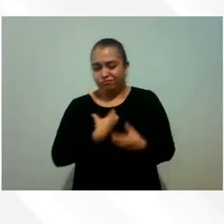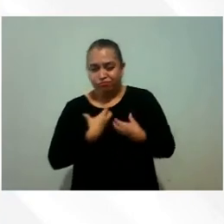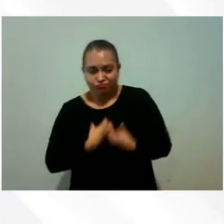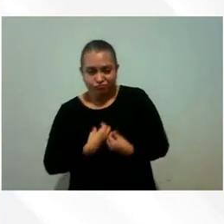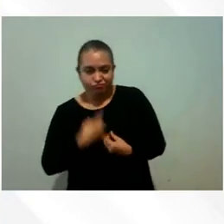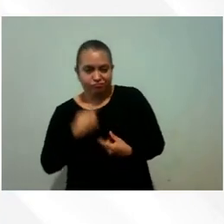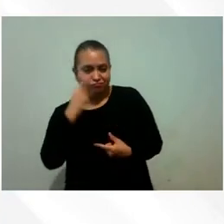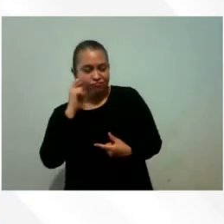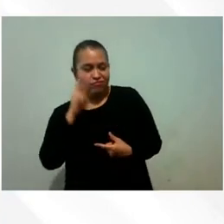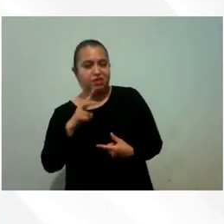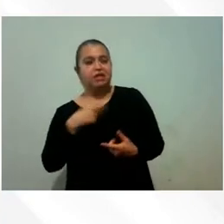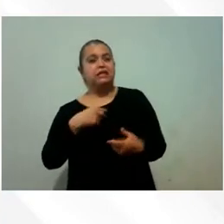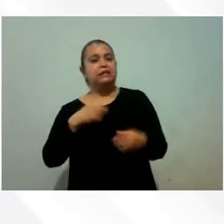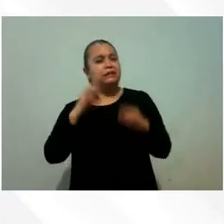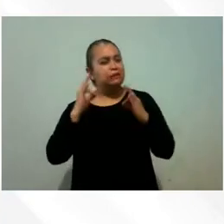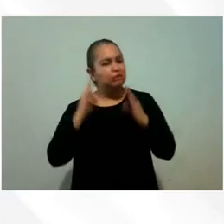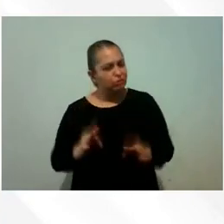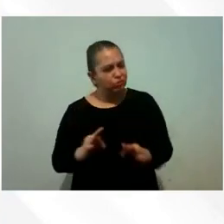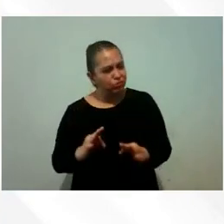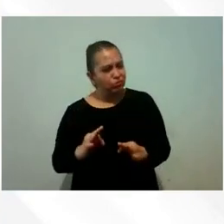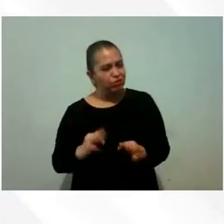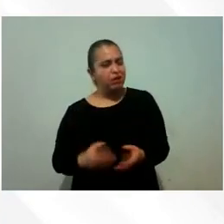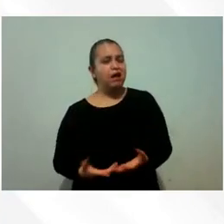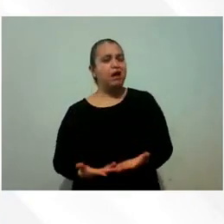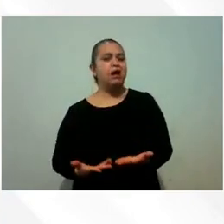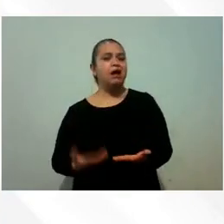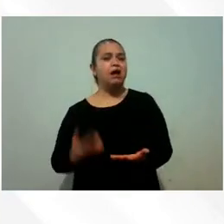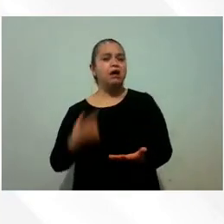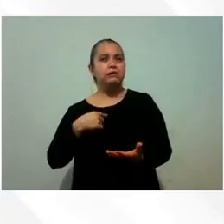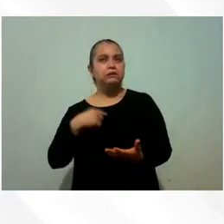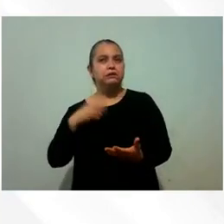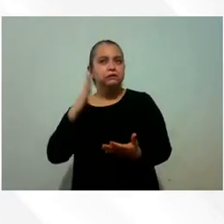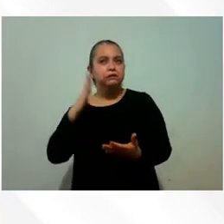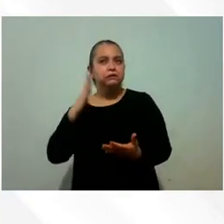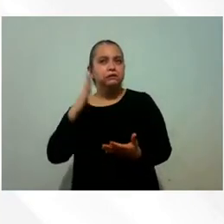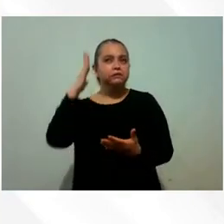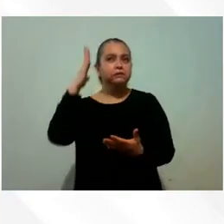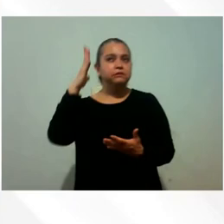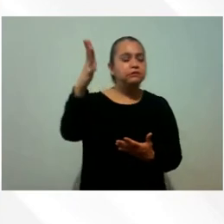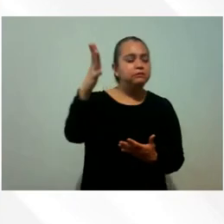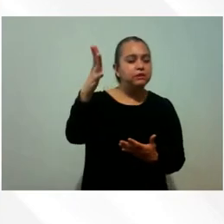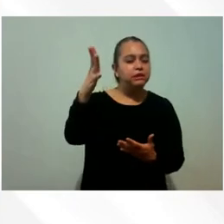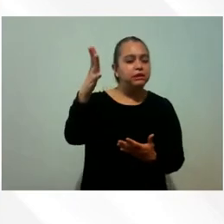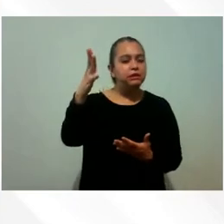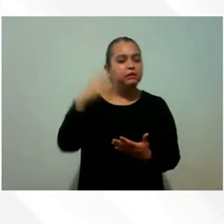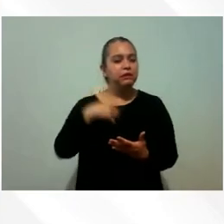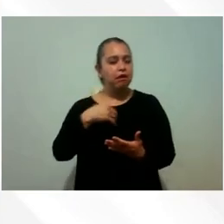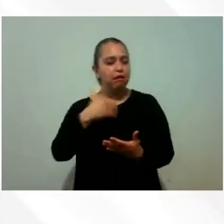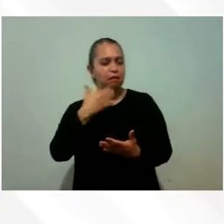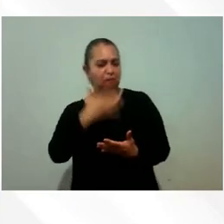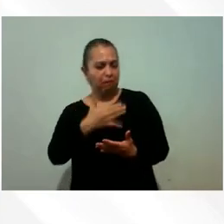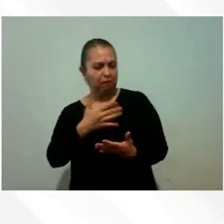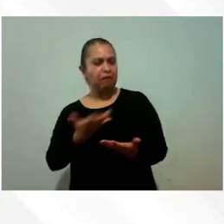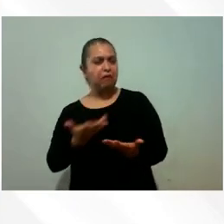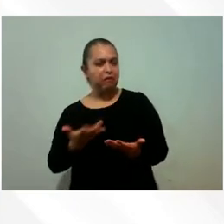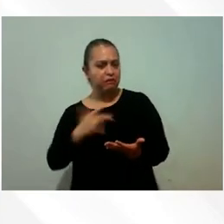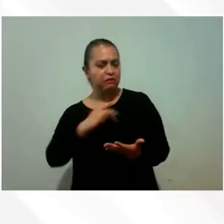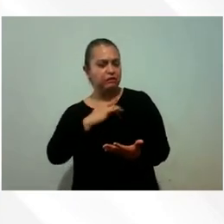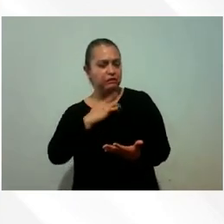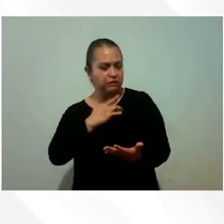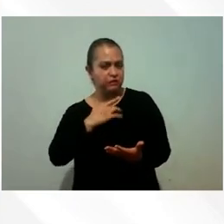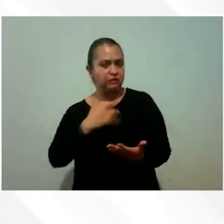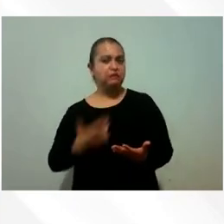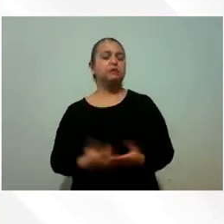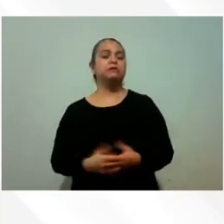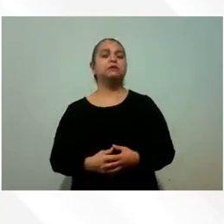felicidad, esperanzadores. Creo que esa es una palabra que tenemos que sostener ahorita en estos momentos que nos ha tocado vivir, ¿no? La esperanza tiene